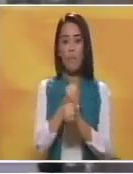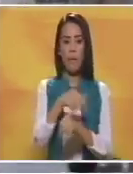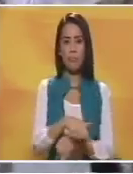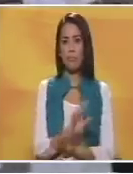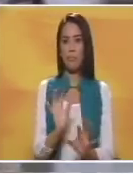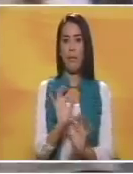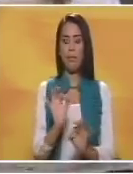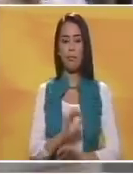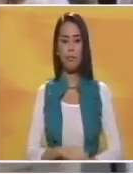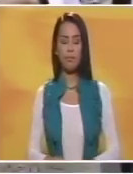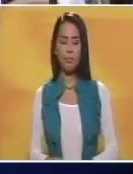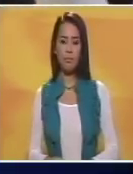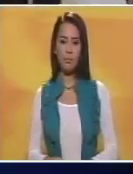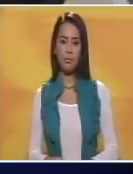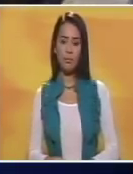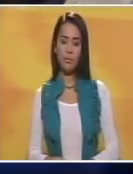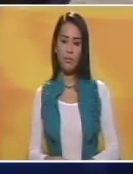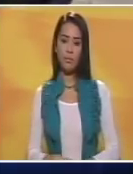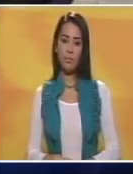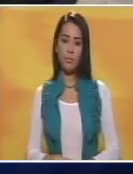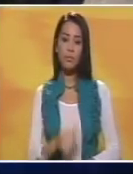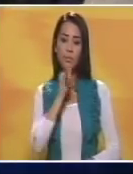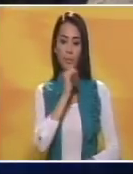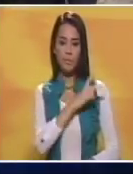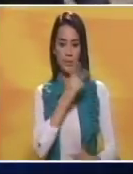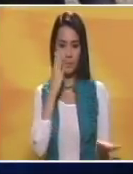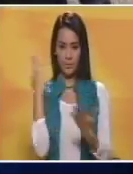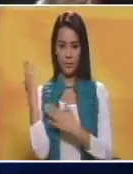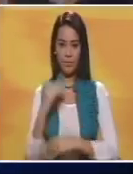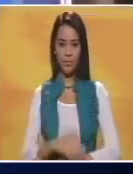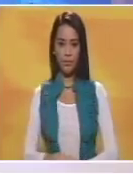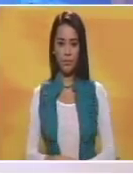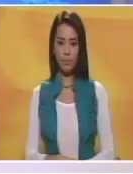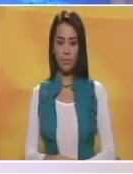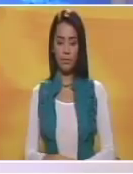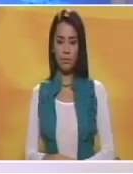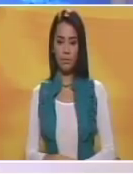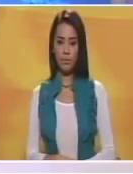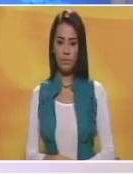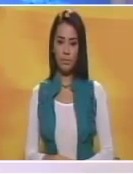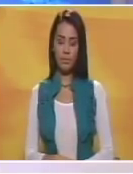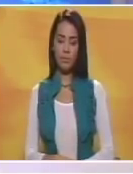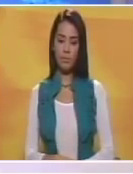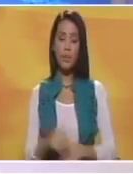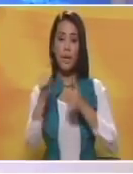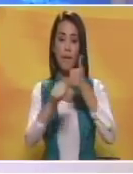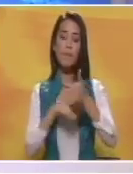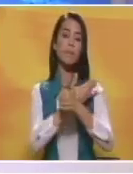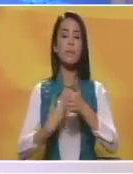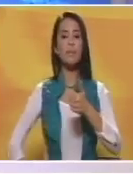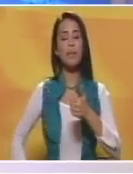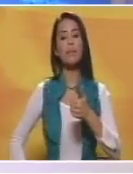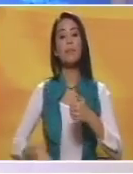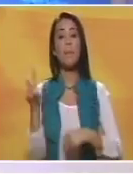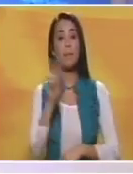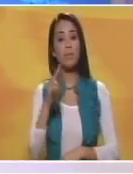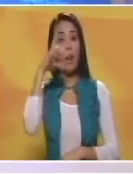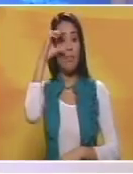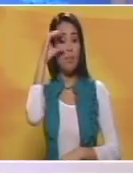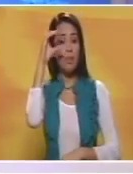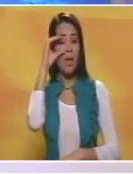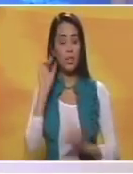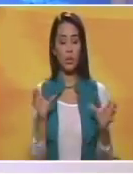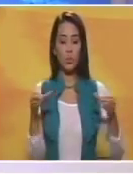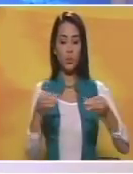con esta información nosotros regresamos a los estudios. Adelante. Gracias, Euclides. La vicepresidenta de la República, Delcy Rodríguez, instaló